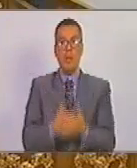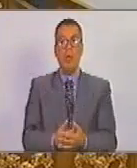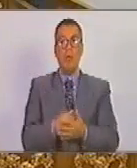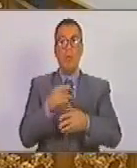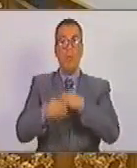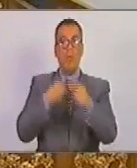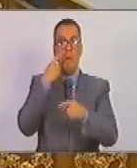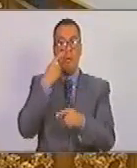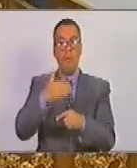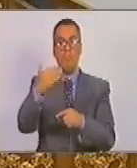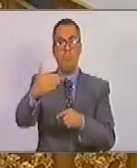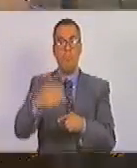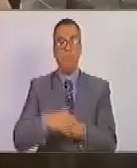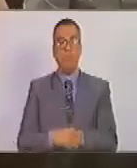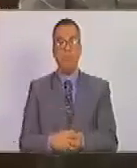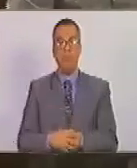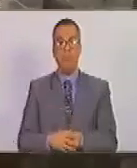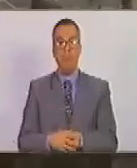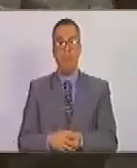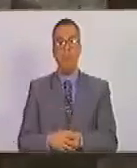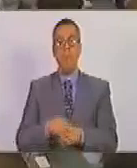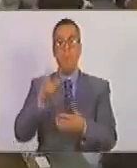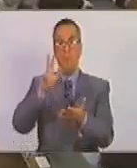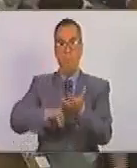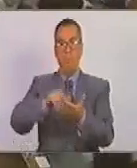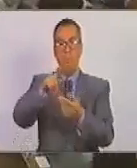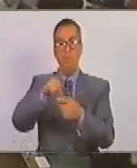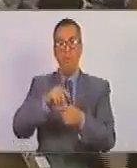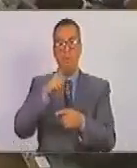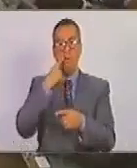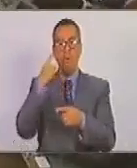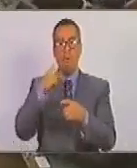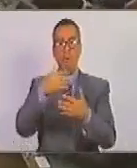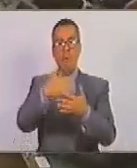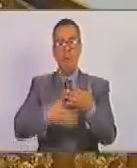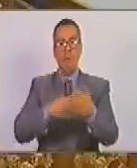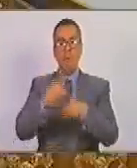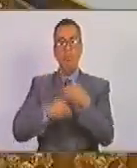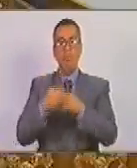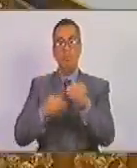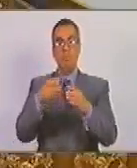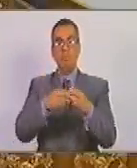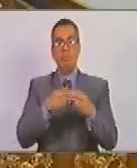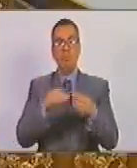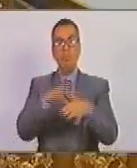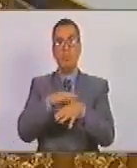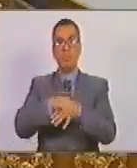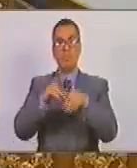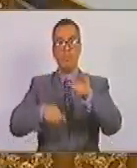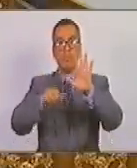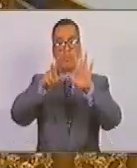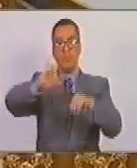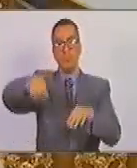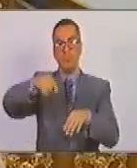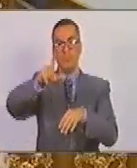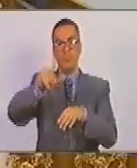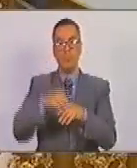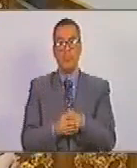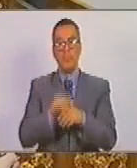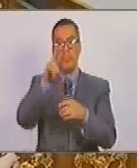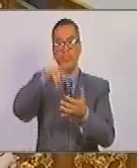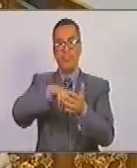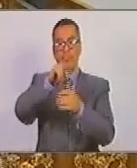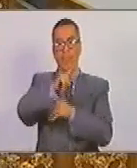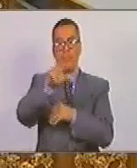sírvanse a manifestarlo con la señal de costumbre. Queda aprobada el acta correspondiente a la sesión del martes 18 de julio de